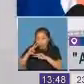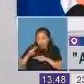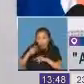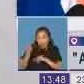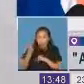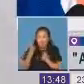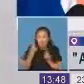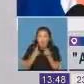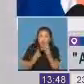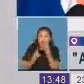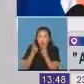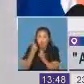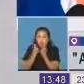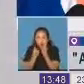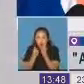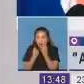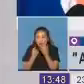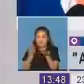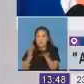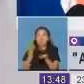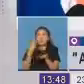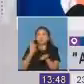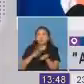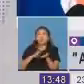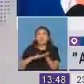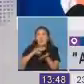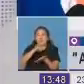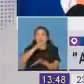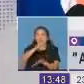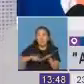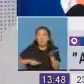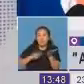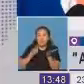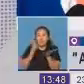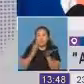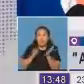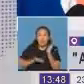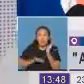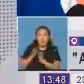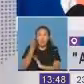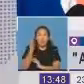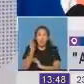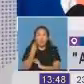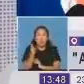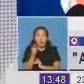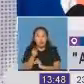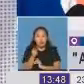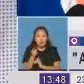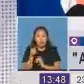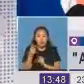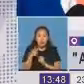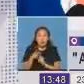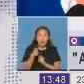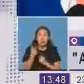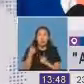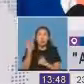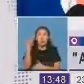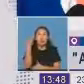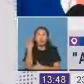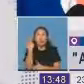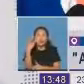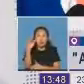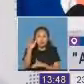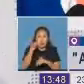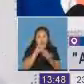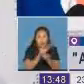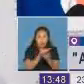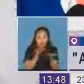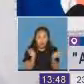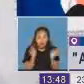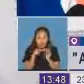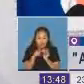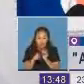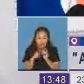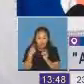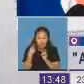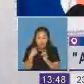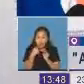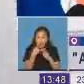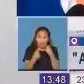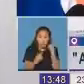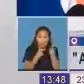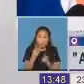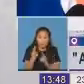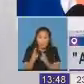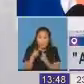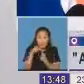han sido revisiones tarifarias que se hicieron mediante el mecanismo de las audiencias públicas,